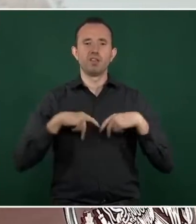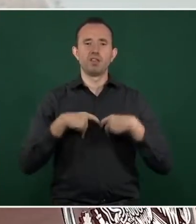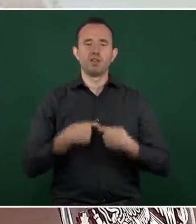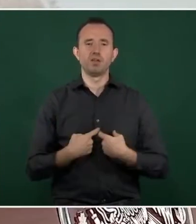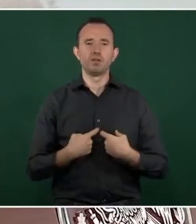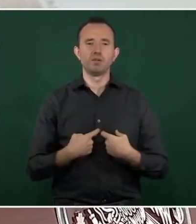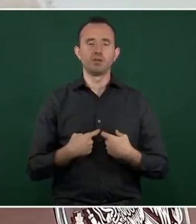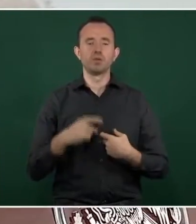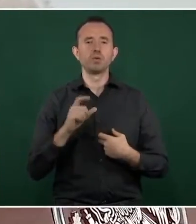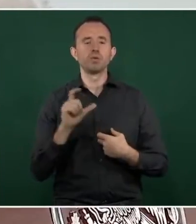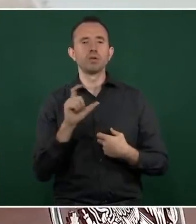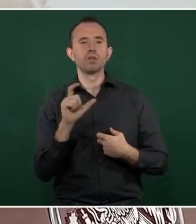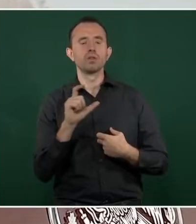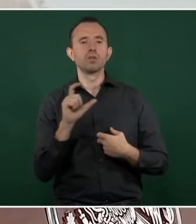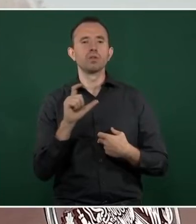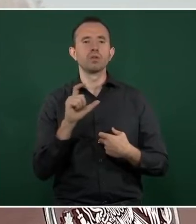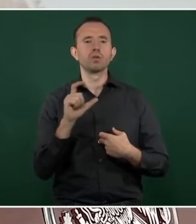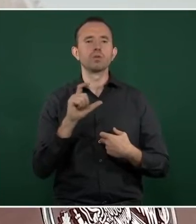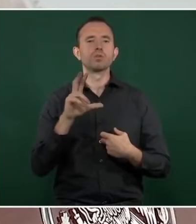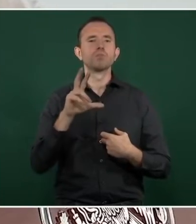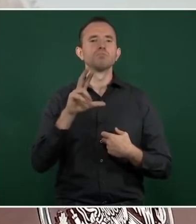con apego a la verdad